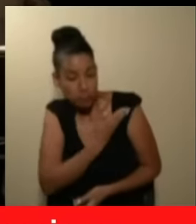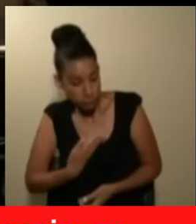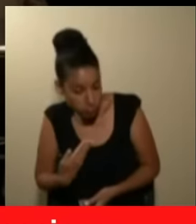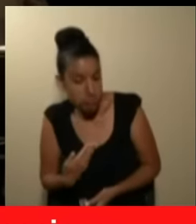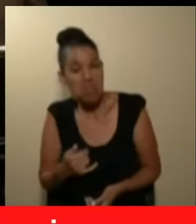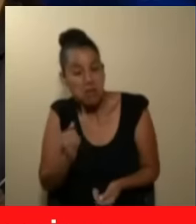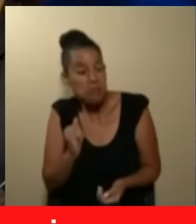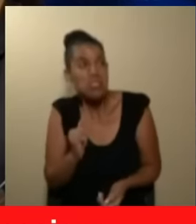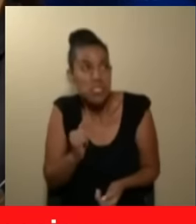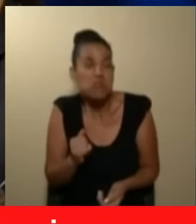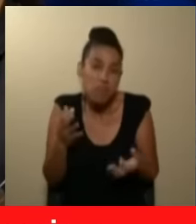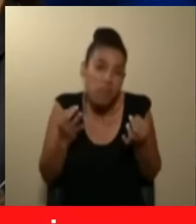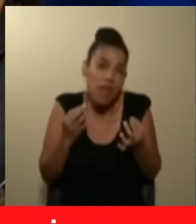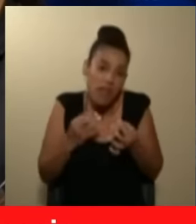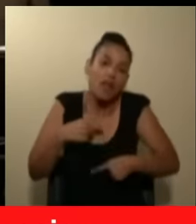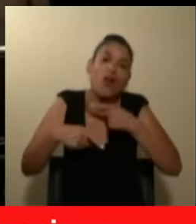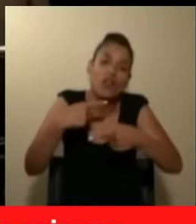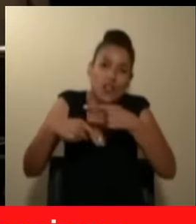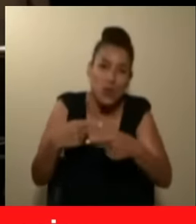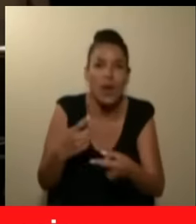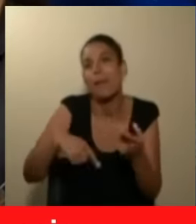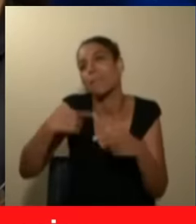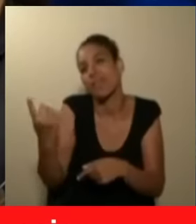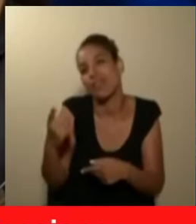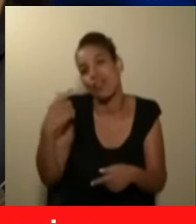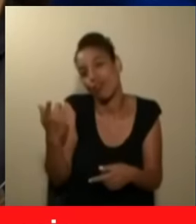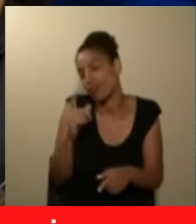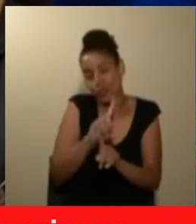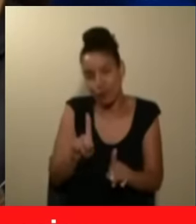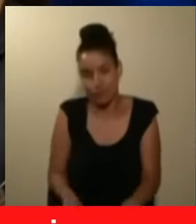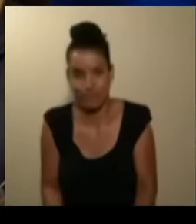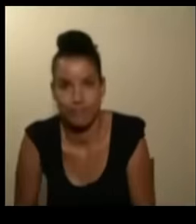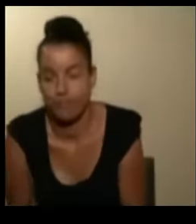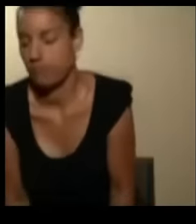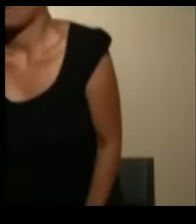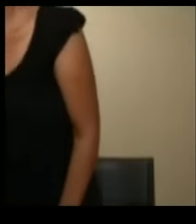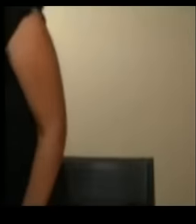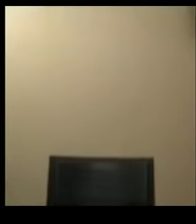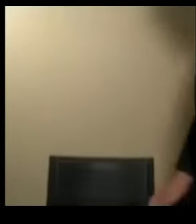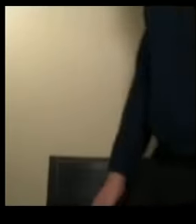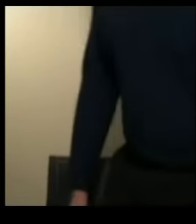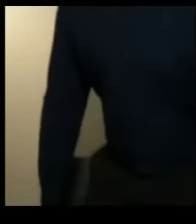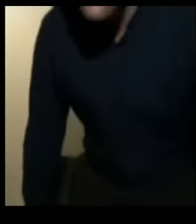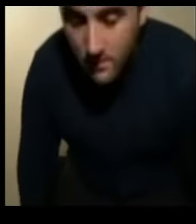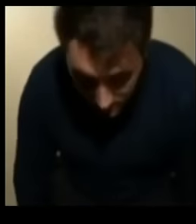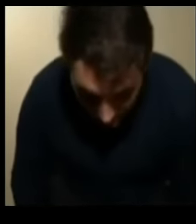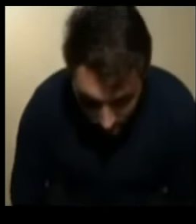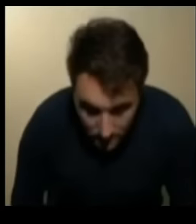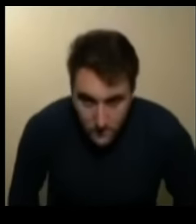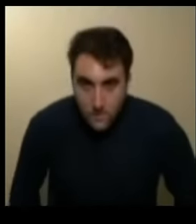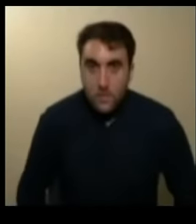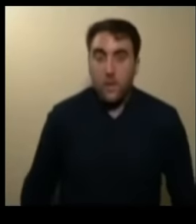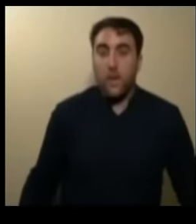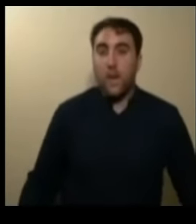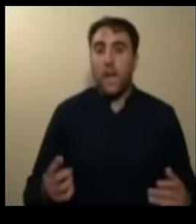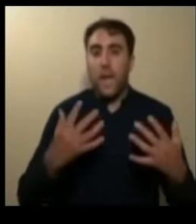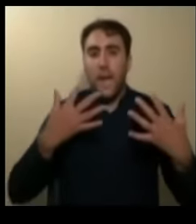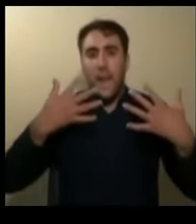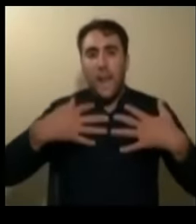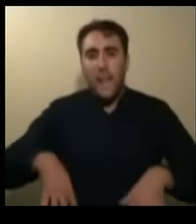medio electrónico. Los otros seguramente no. Su minuto, senador Penales. Lo que no se condice con la realidad es que han aumentado justamente